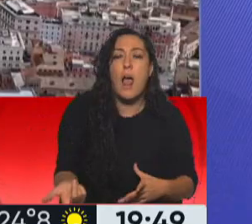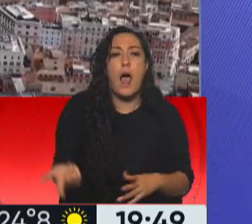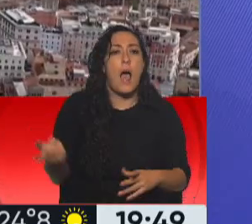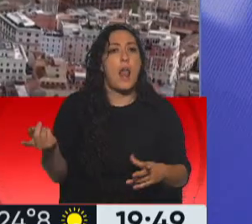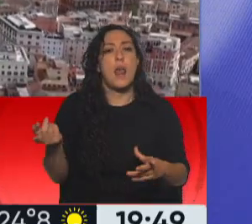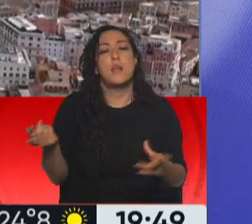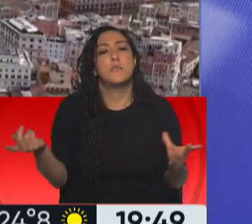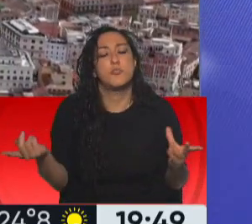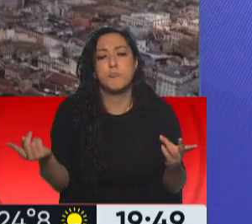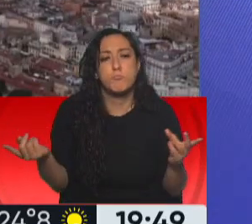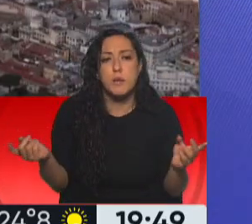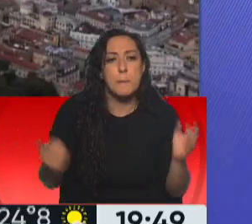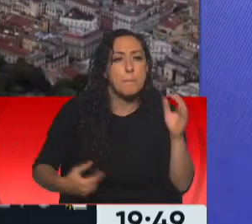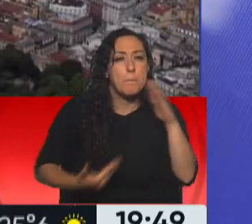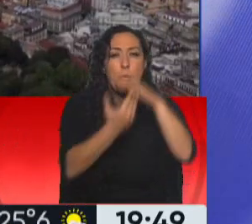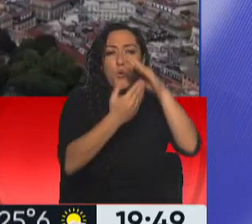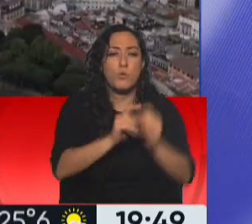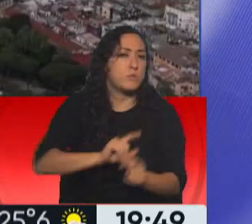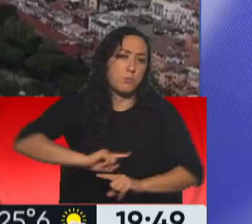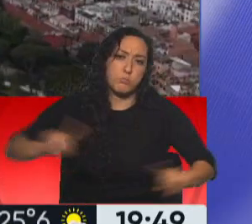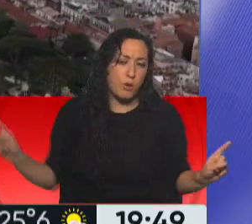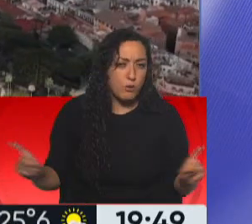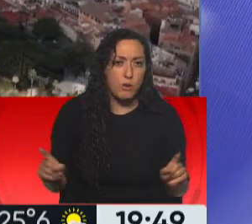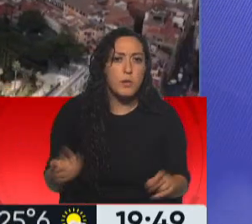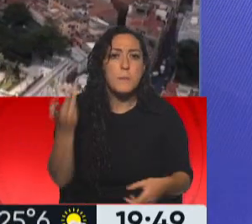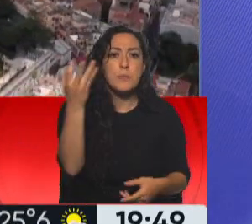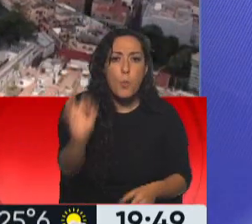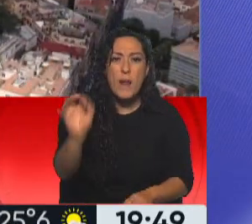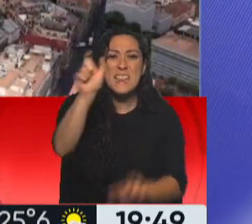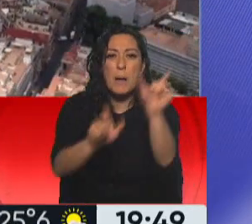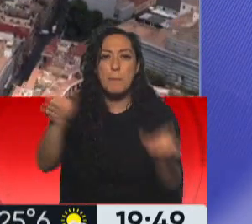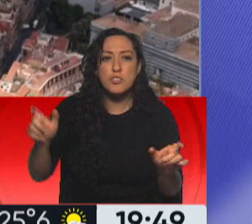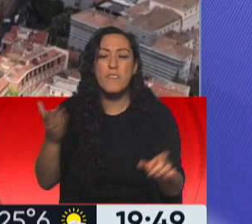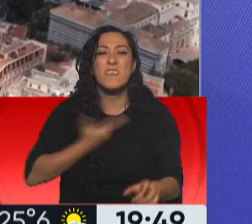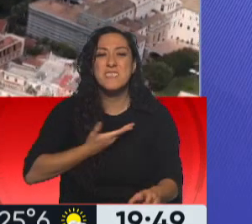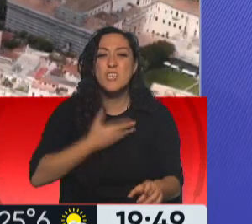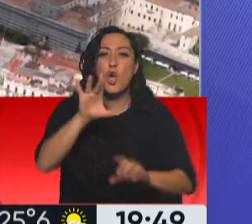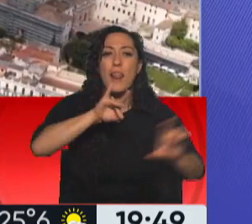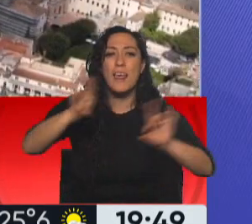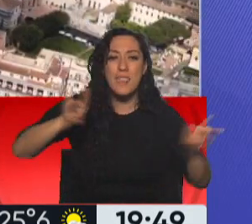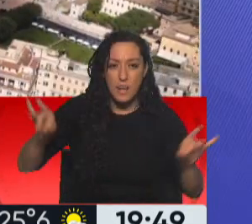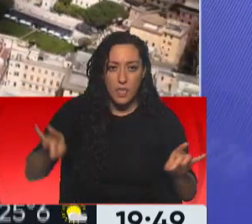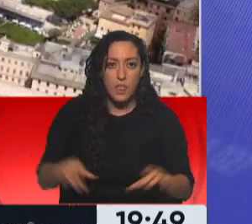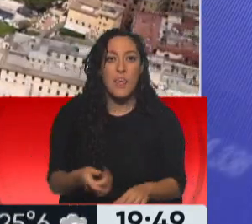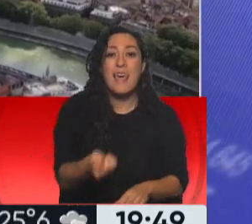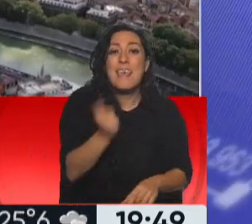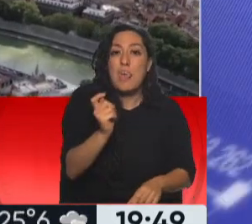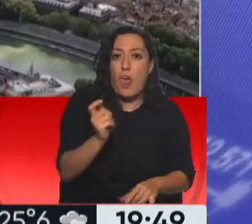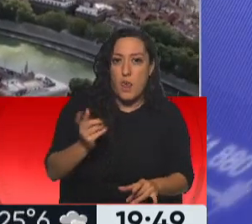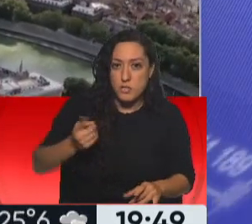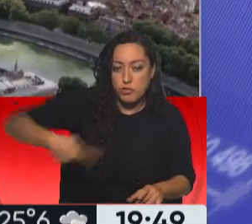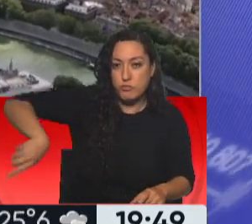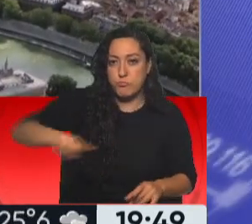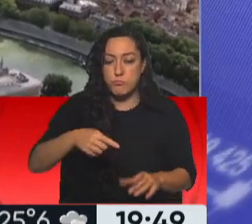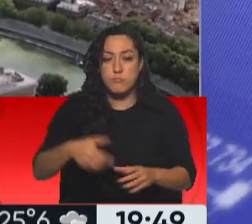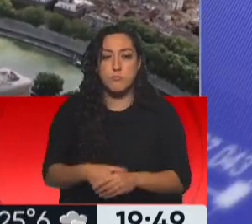purpurados, digamos, de los más importantes. No, habrá 40 personas elegidas por Francisco. Ellos son, según nos dieron a